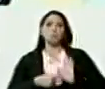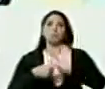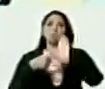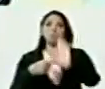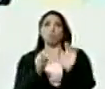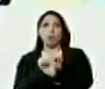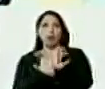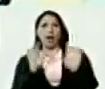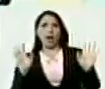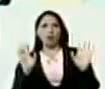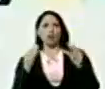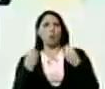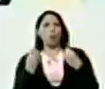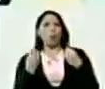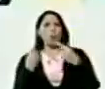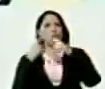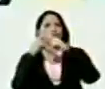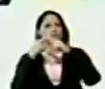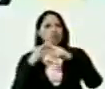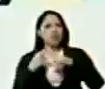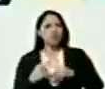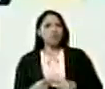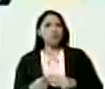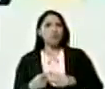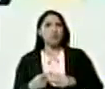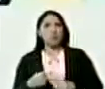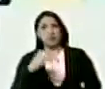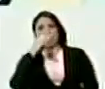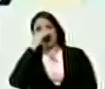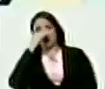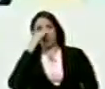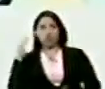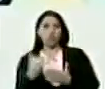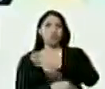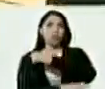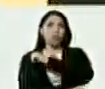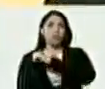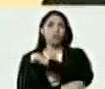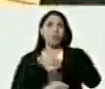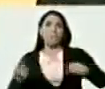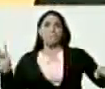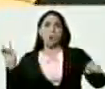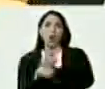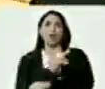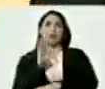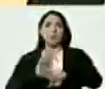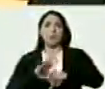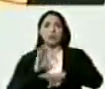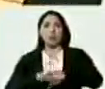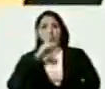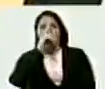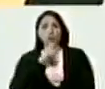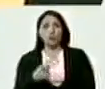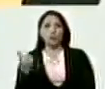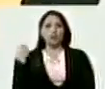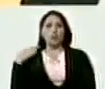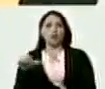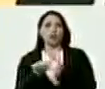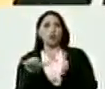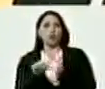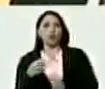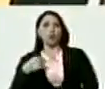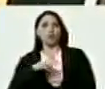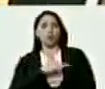los indicadores de criminalidad y violencia que ocurrieron el año pasado, donde tuvimos una